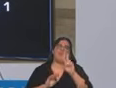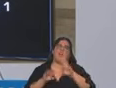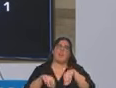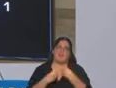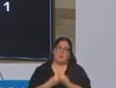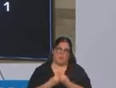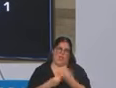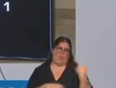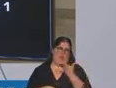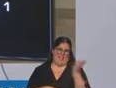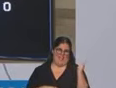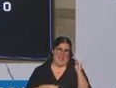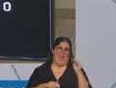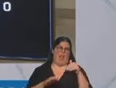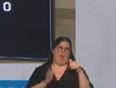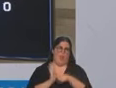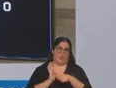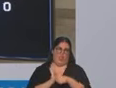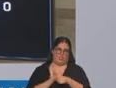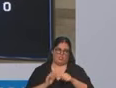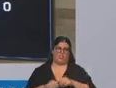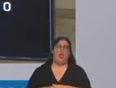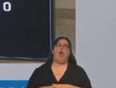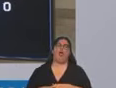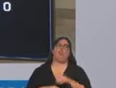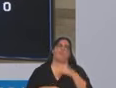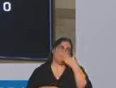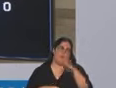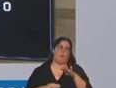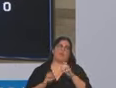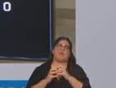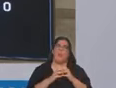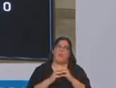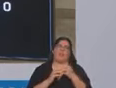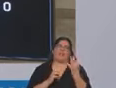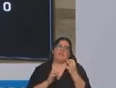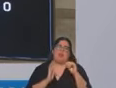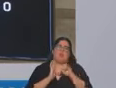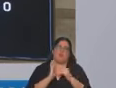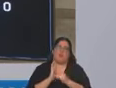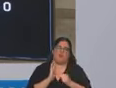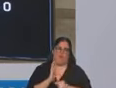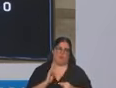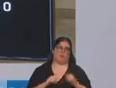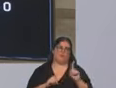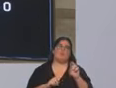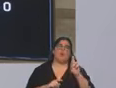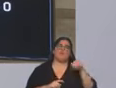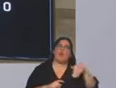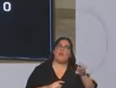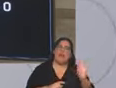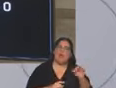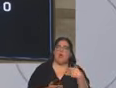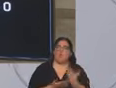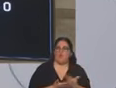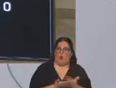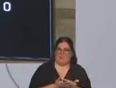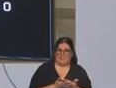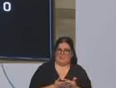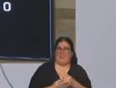tras lo cual se va a comenzar el debate en particular sobre el cual recién el senador Juan Carlos Romero estaba proponiendo